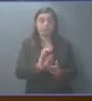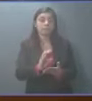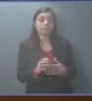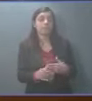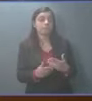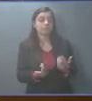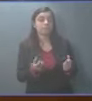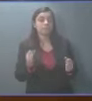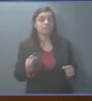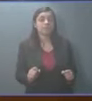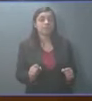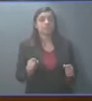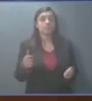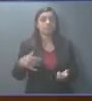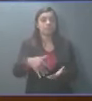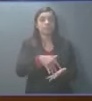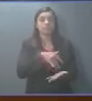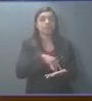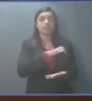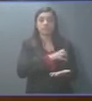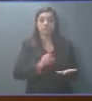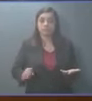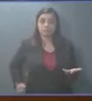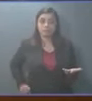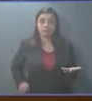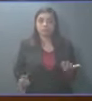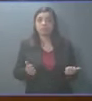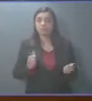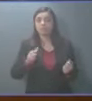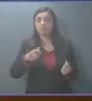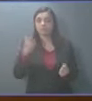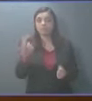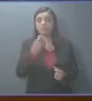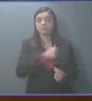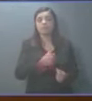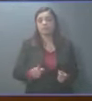sí se hizo para el pueblo salvadoreño y no quedaron en manos de los funcionarios como en el pasado.